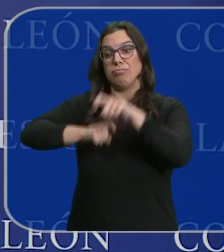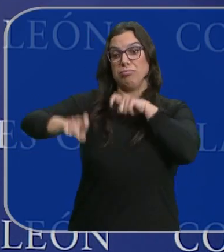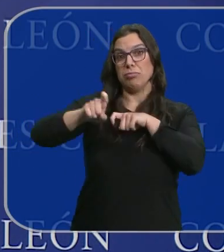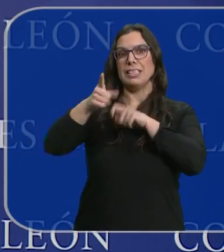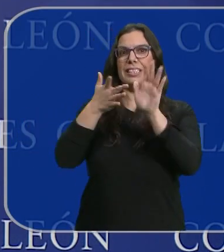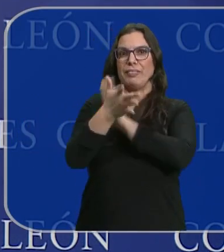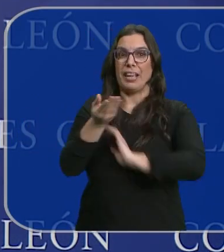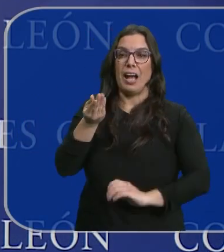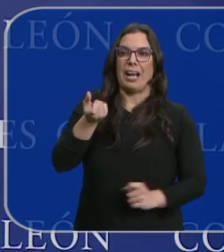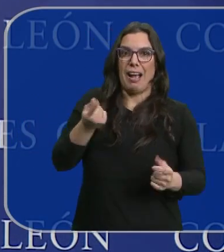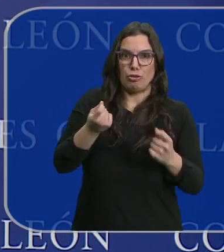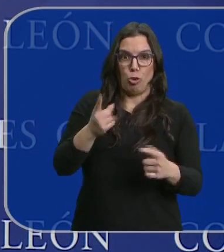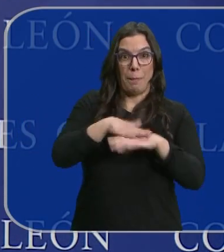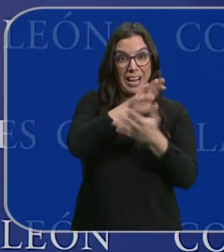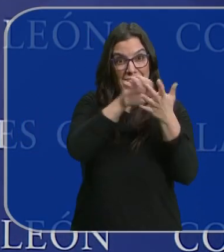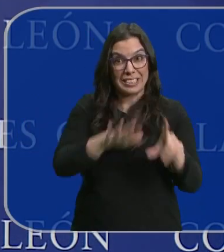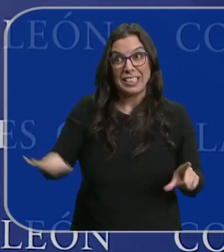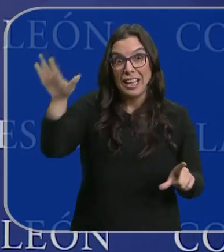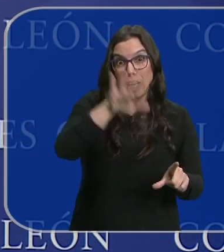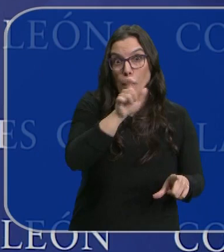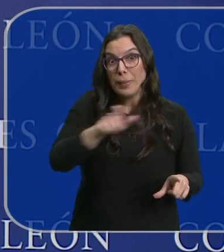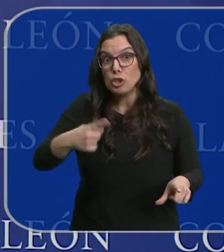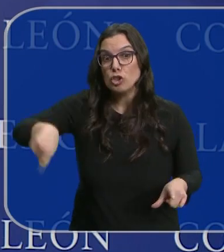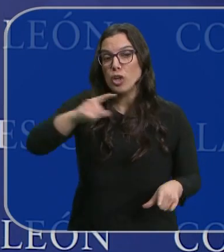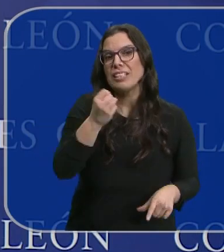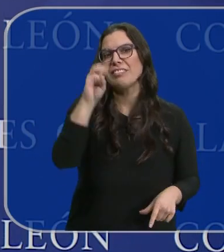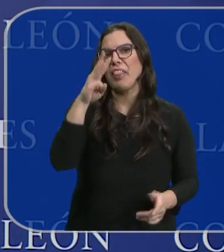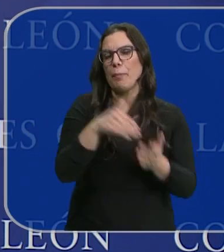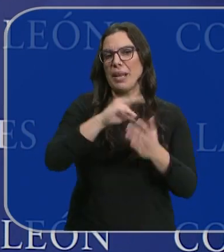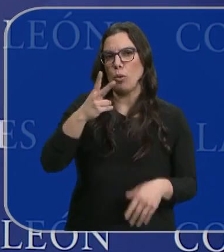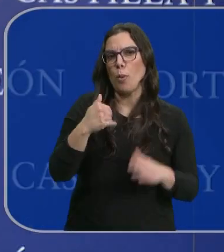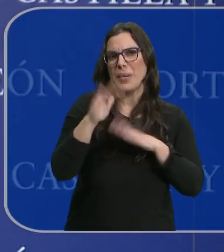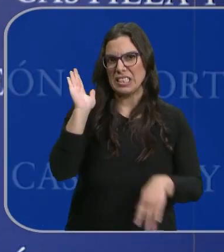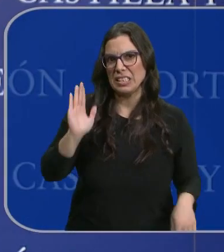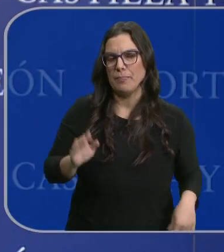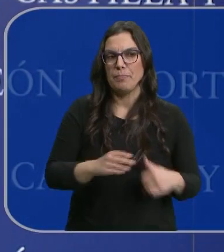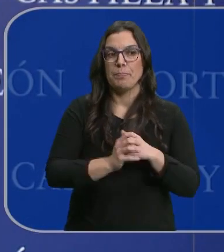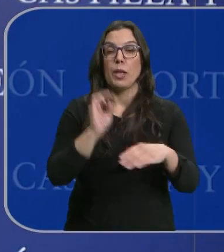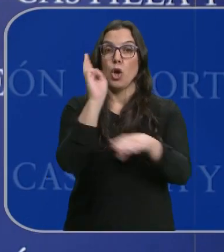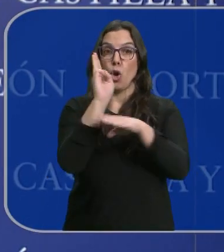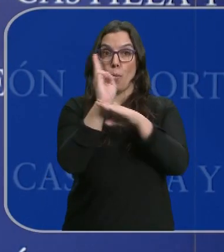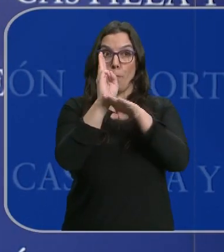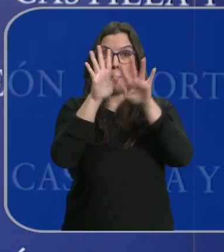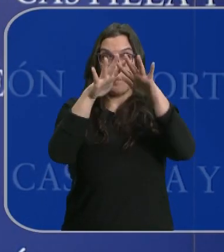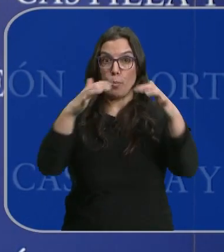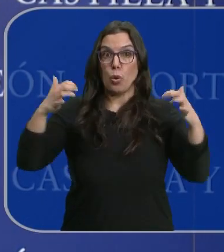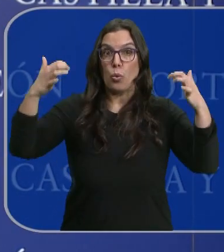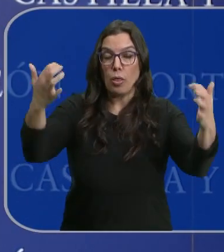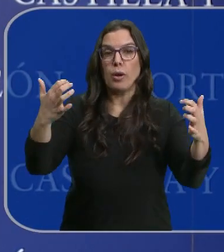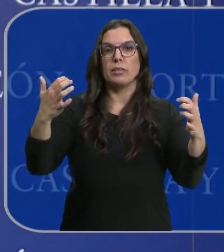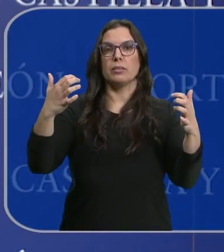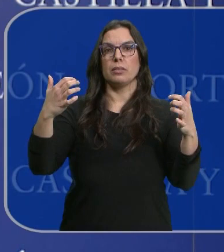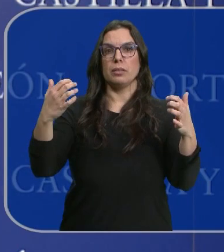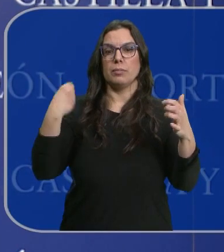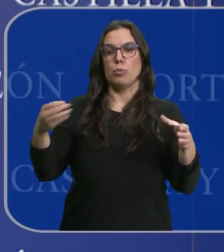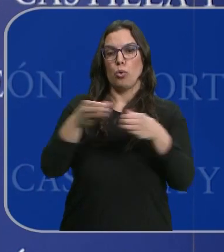votaciones va a costar a los castellanos y leoneses más de 13.000 euros. Los procuradores, sin dedicación exclusiva, integrantes